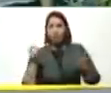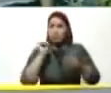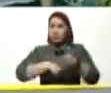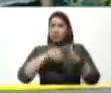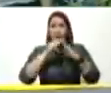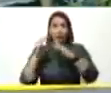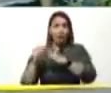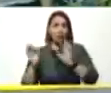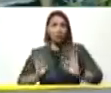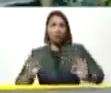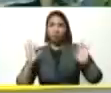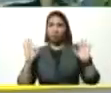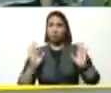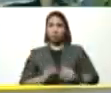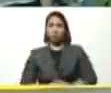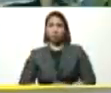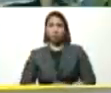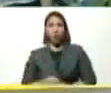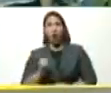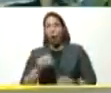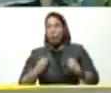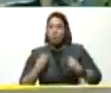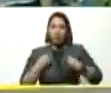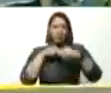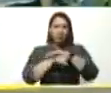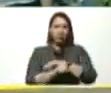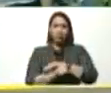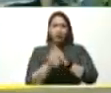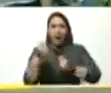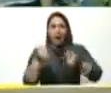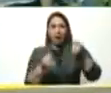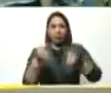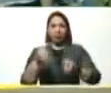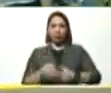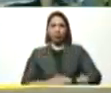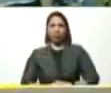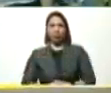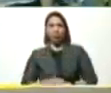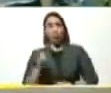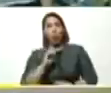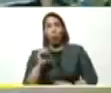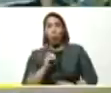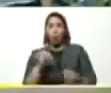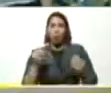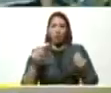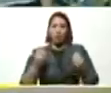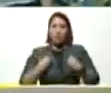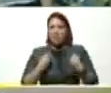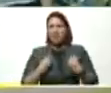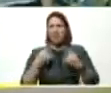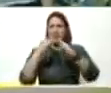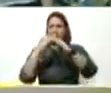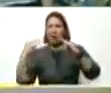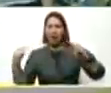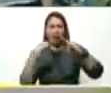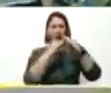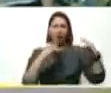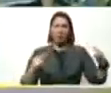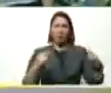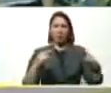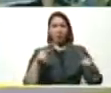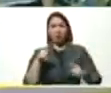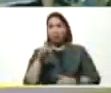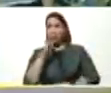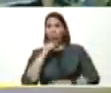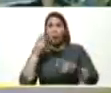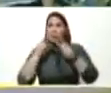vivienda, o viven dentro de un carro, o viven en una carpa por allá. Eso no lo sacan